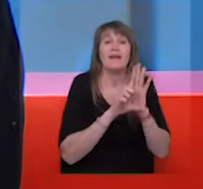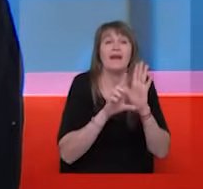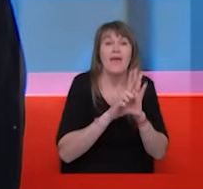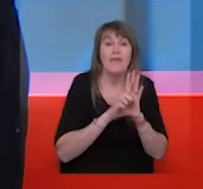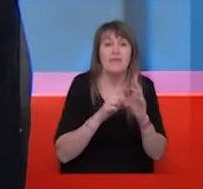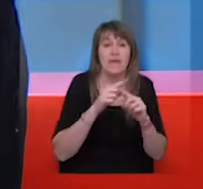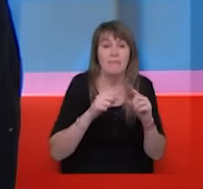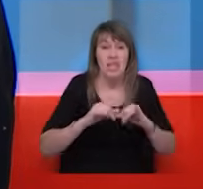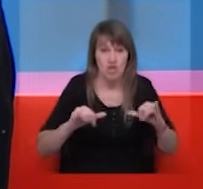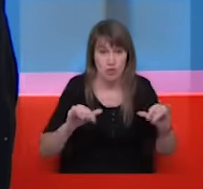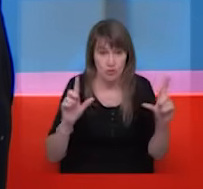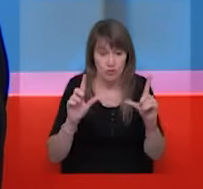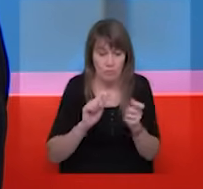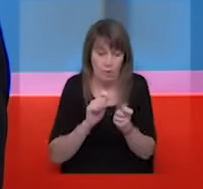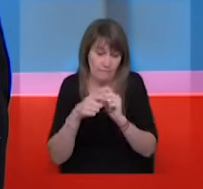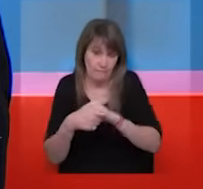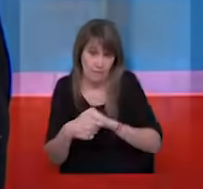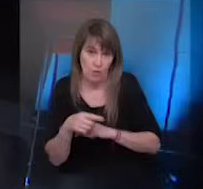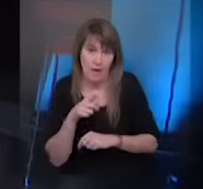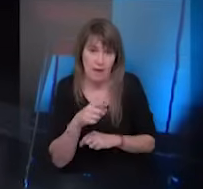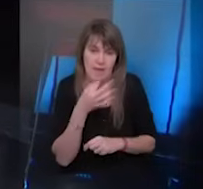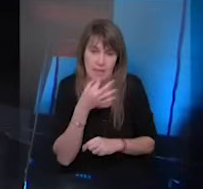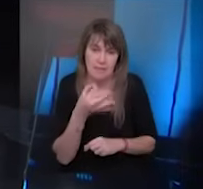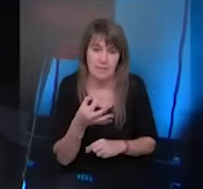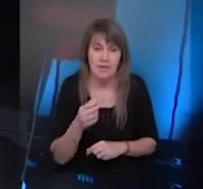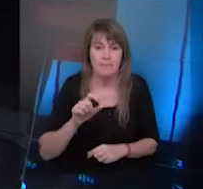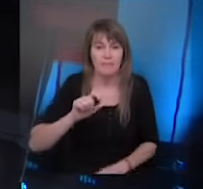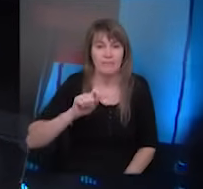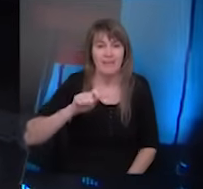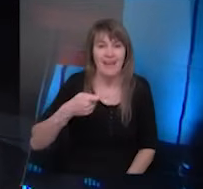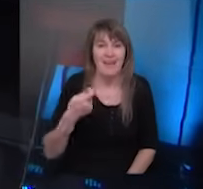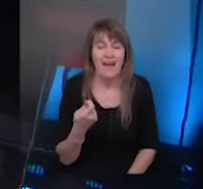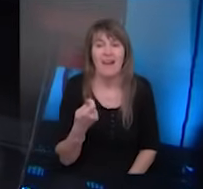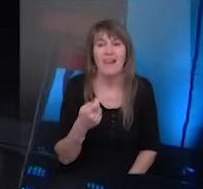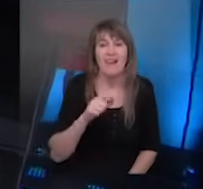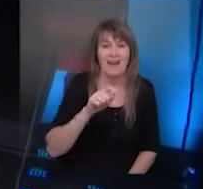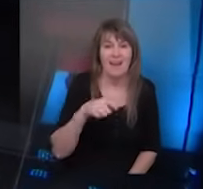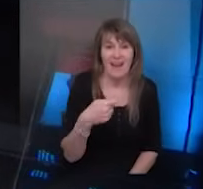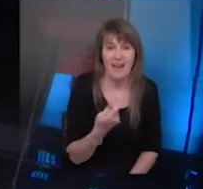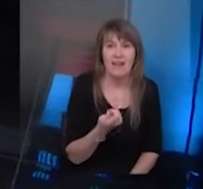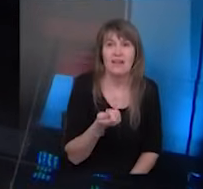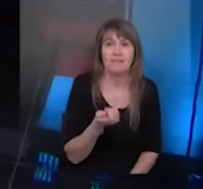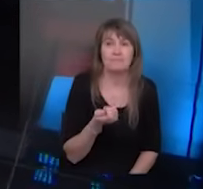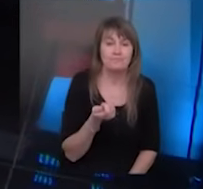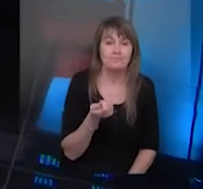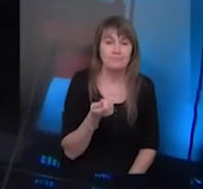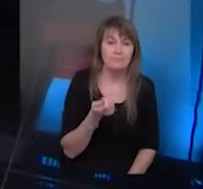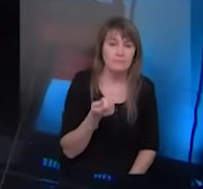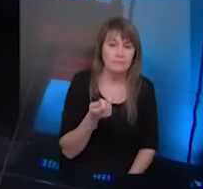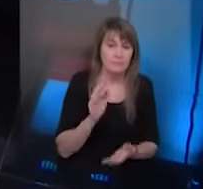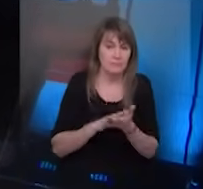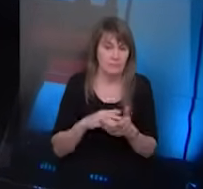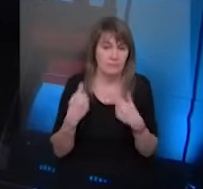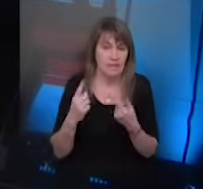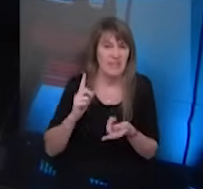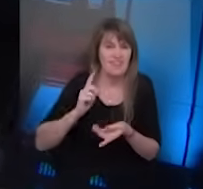bueno que se modificó establece que los canales por usar la que son son de propiedad tien